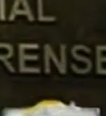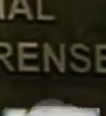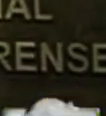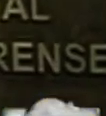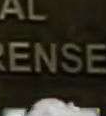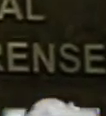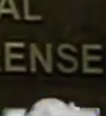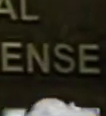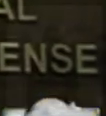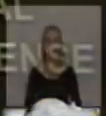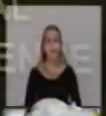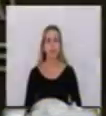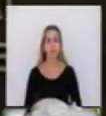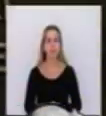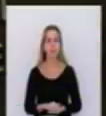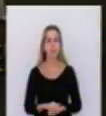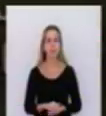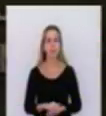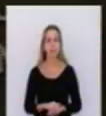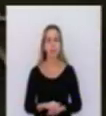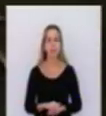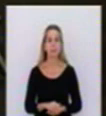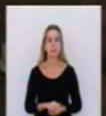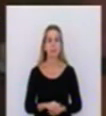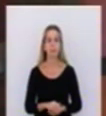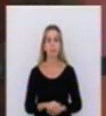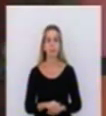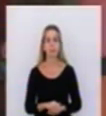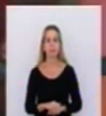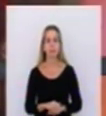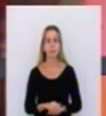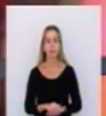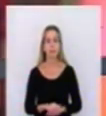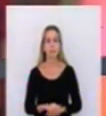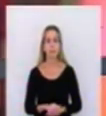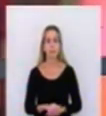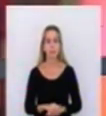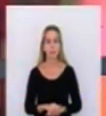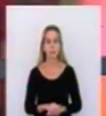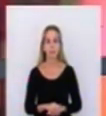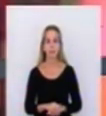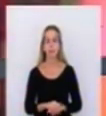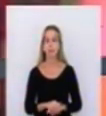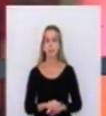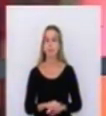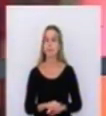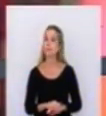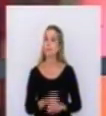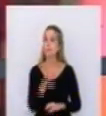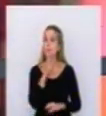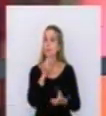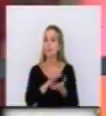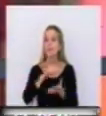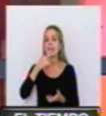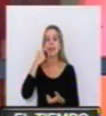por 13 de los 15 peritos y va a decir suicidio. El dictamen de minoría, avalado por